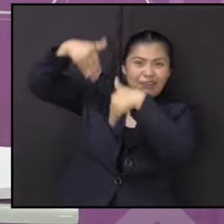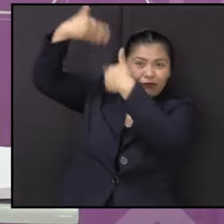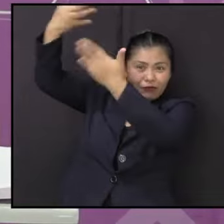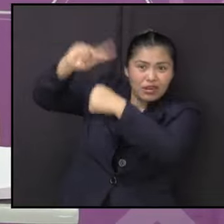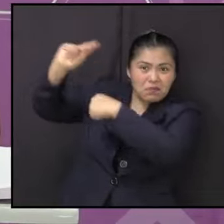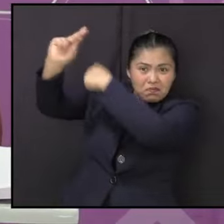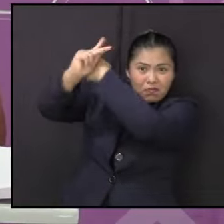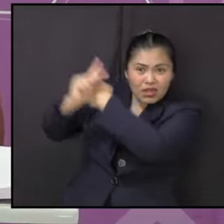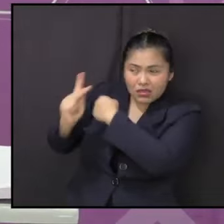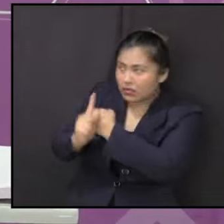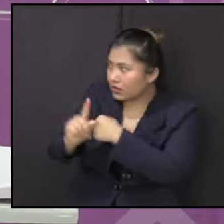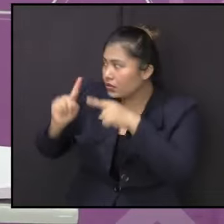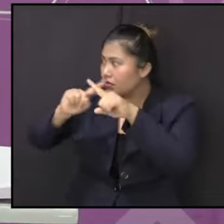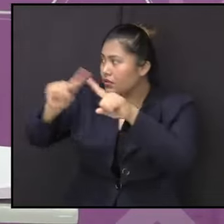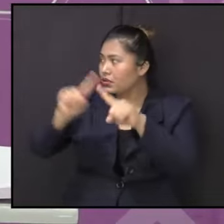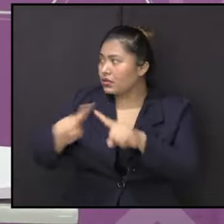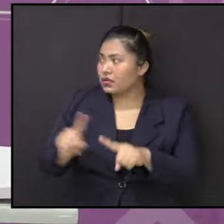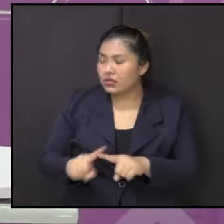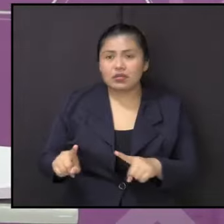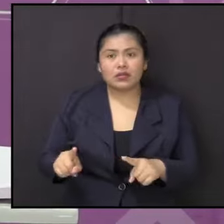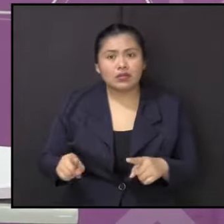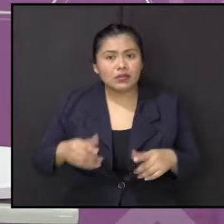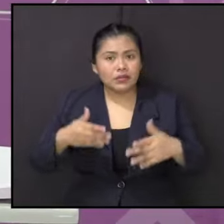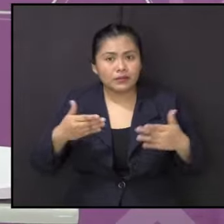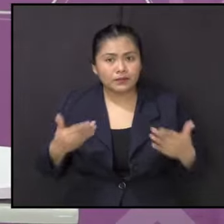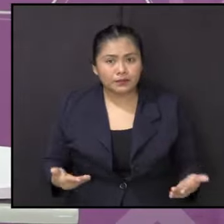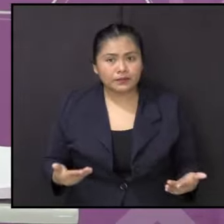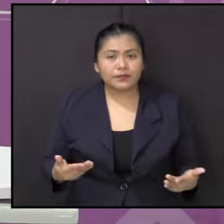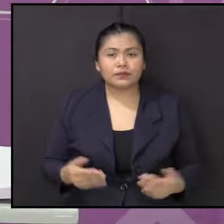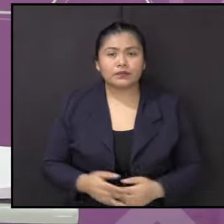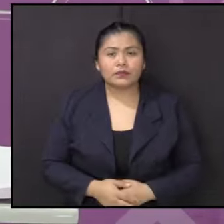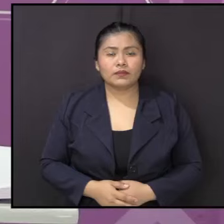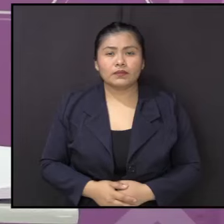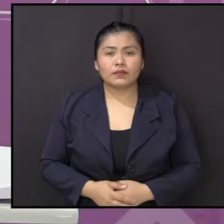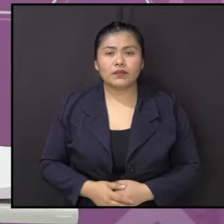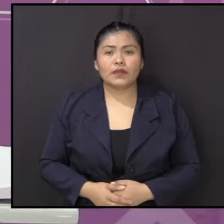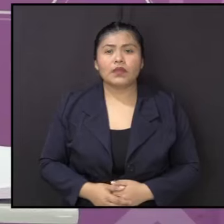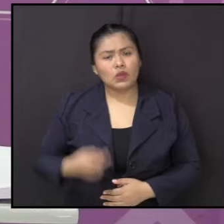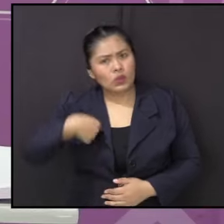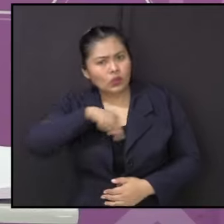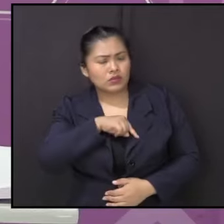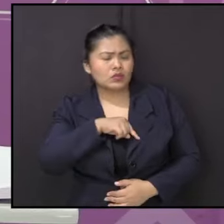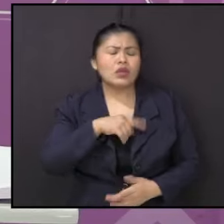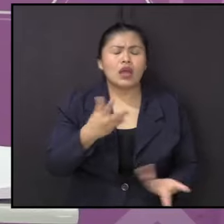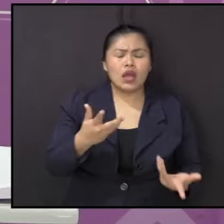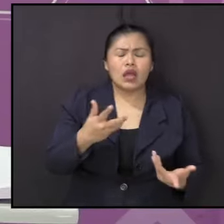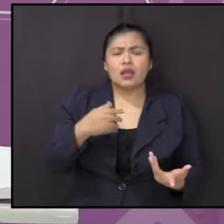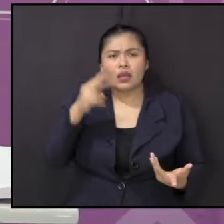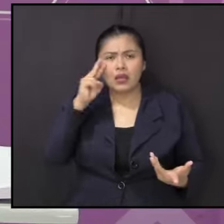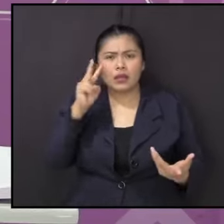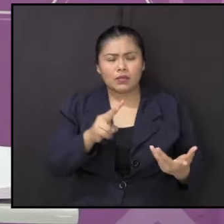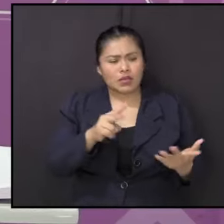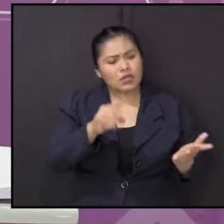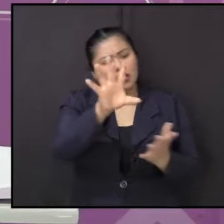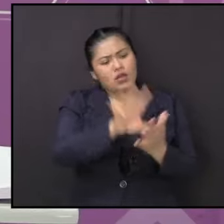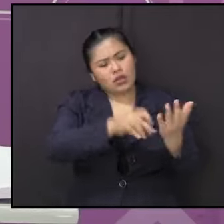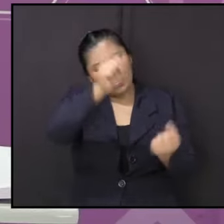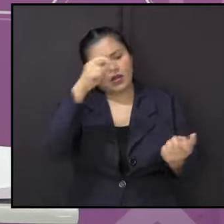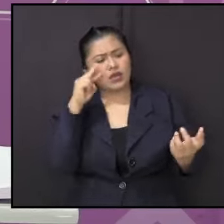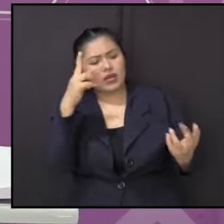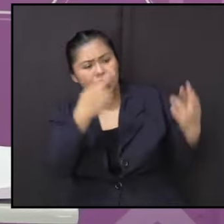régimen flexible. De esto, obviamente, tenemos que encontrar la necesidad de revisar el Código Financiero para el Estado y